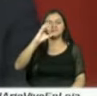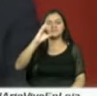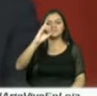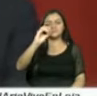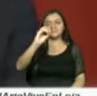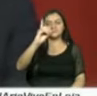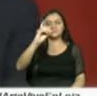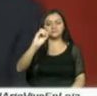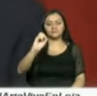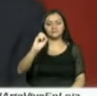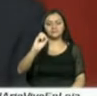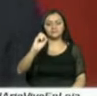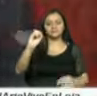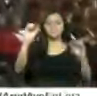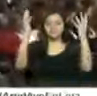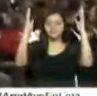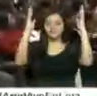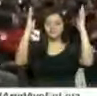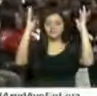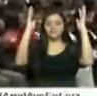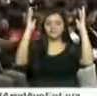Coca-Codo Sinclair.